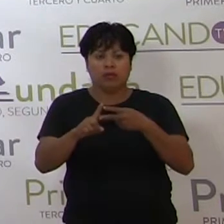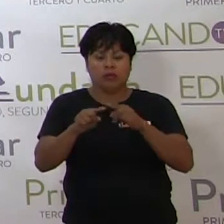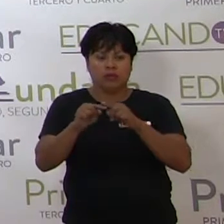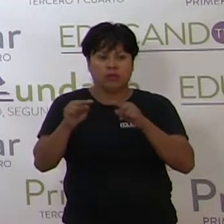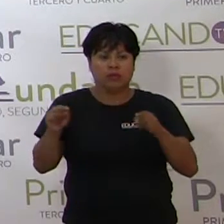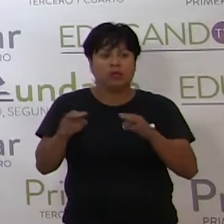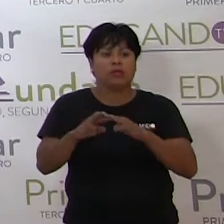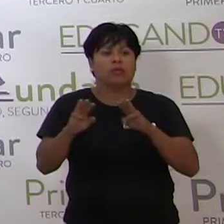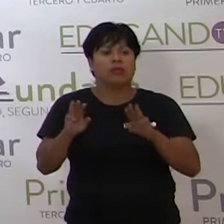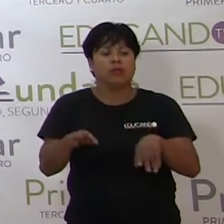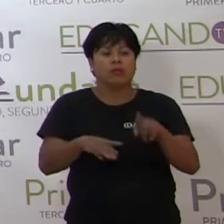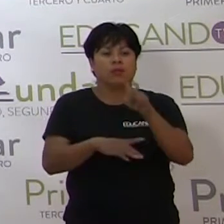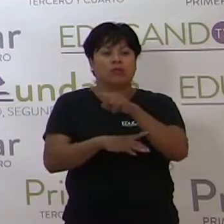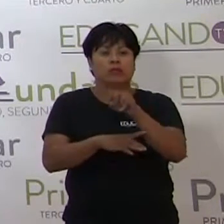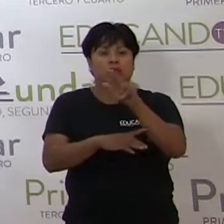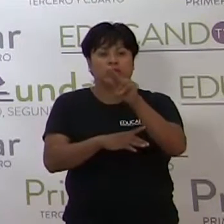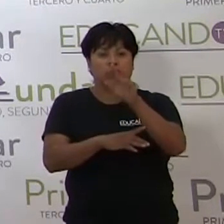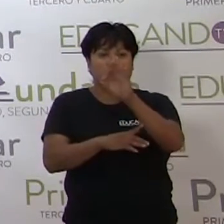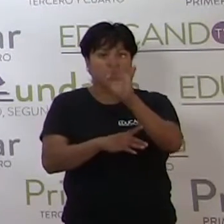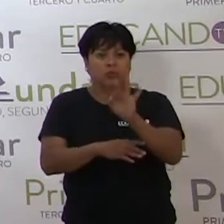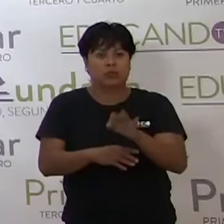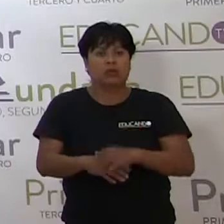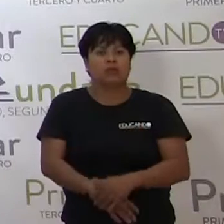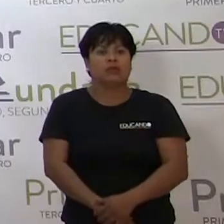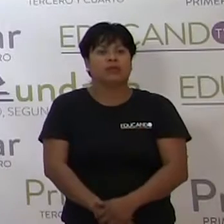tiene que medir 180 grados.